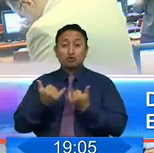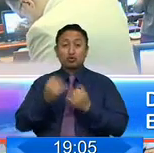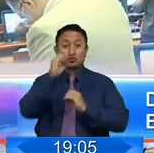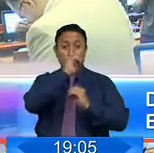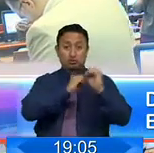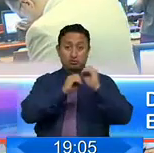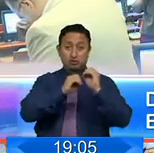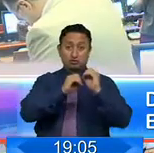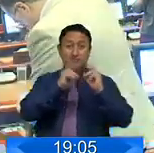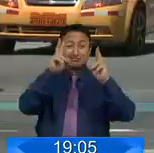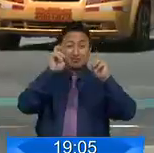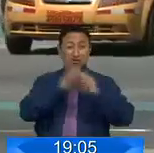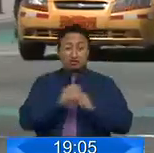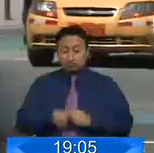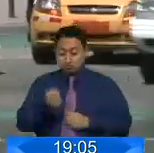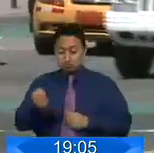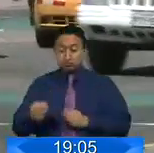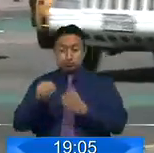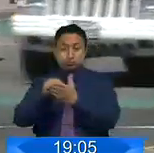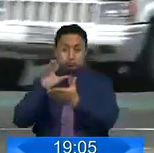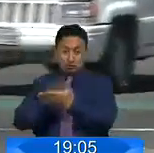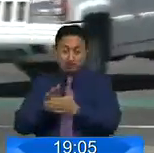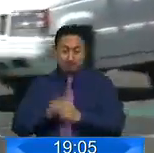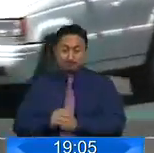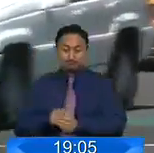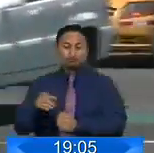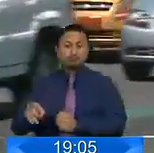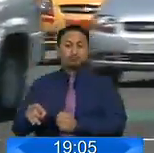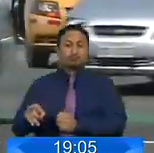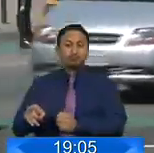los legisladores. Se espera que este proyecto de ley sea